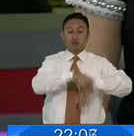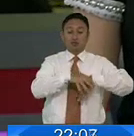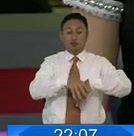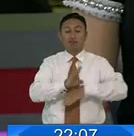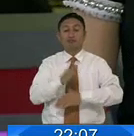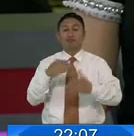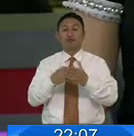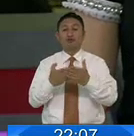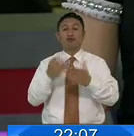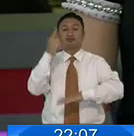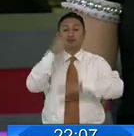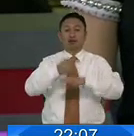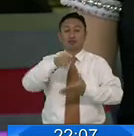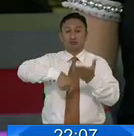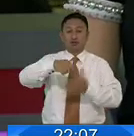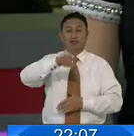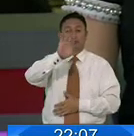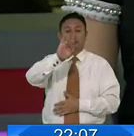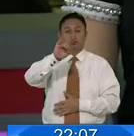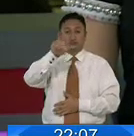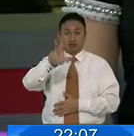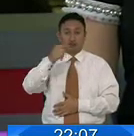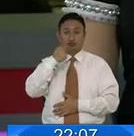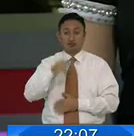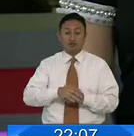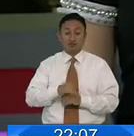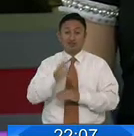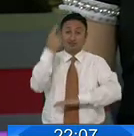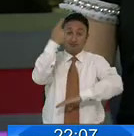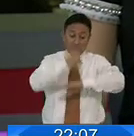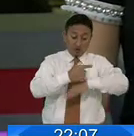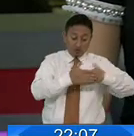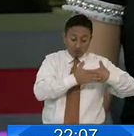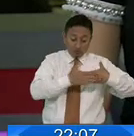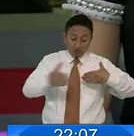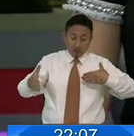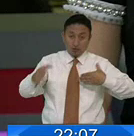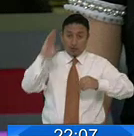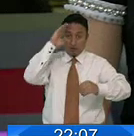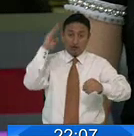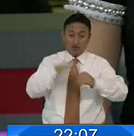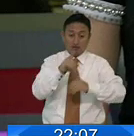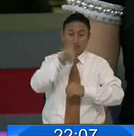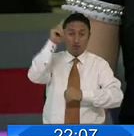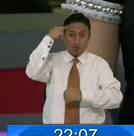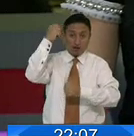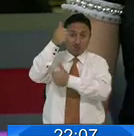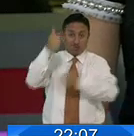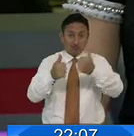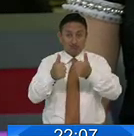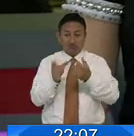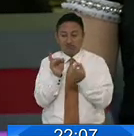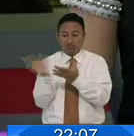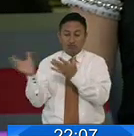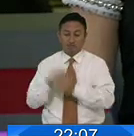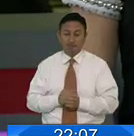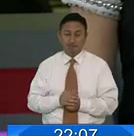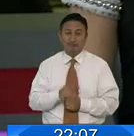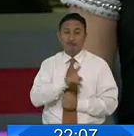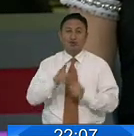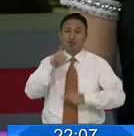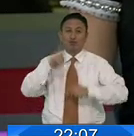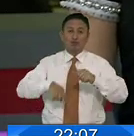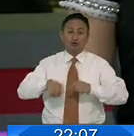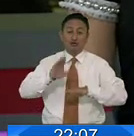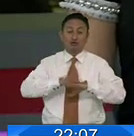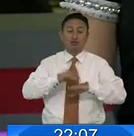883 concluyó que en esas jornadas el objetivo fue un golpe de estado mismo que se truncó cuando el